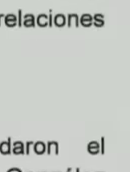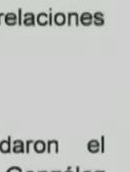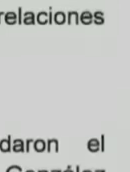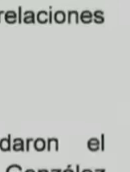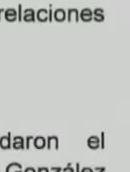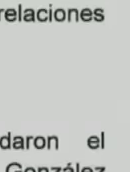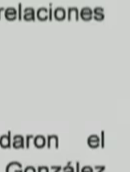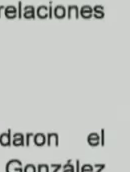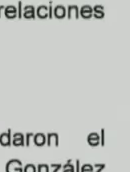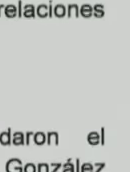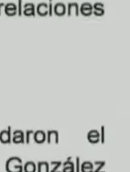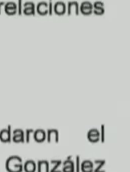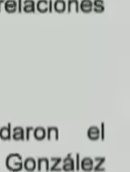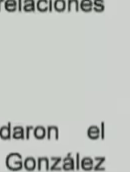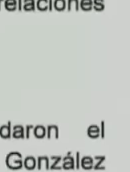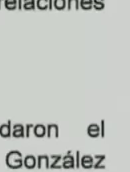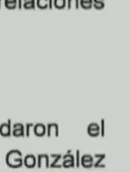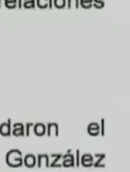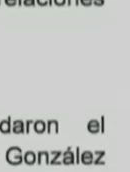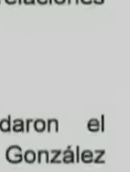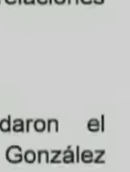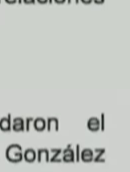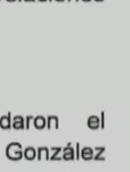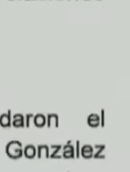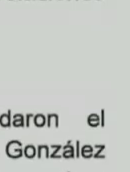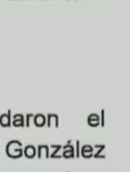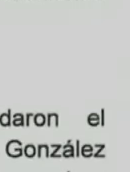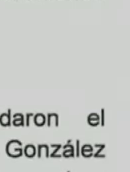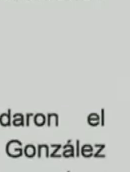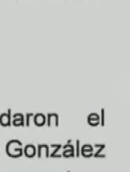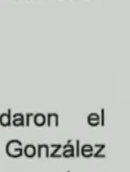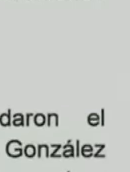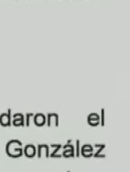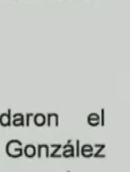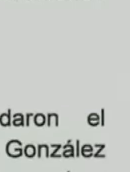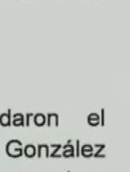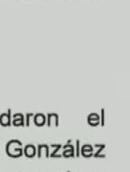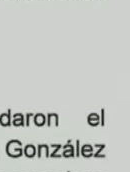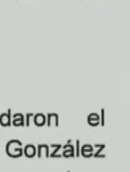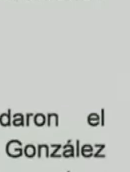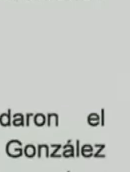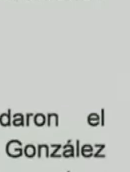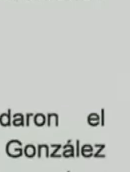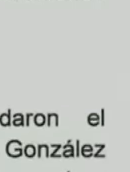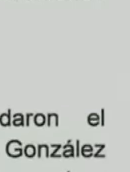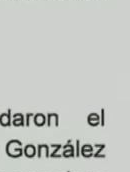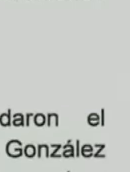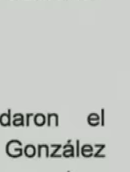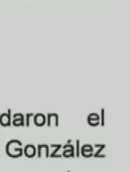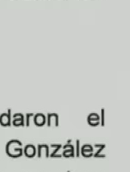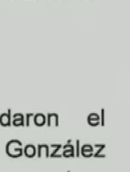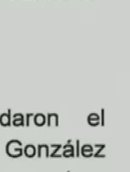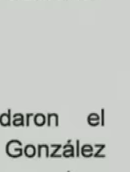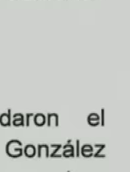Urrutia ingresó a la Embajada del Reino de España en Caracas.